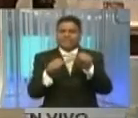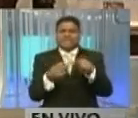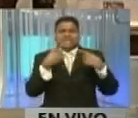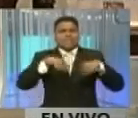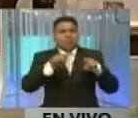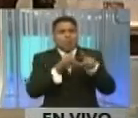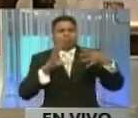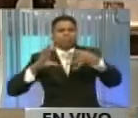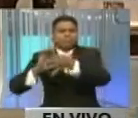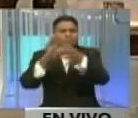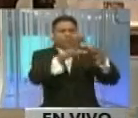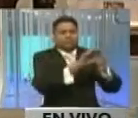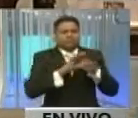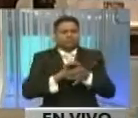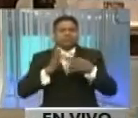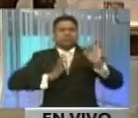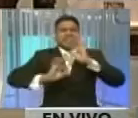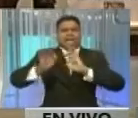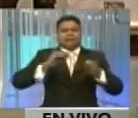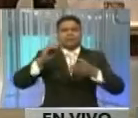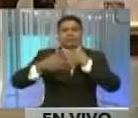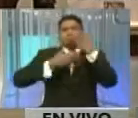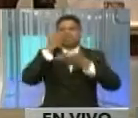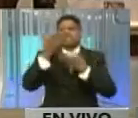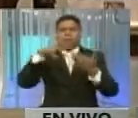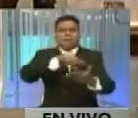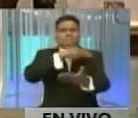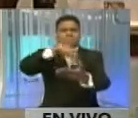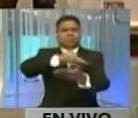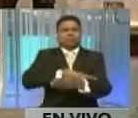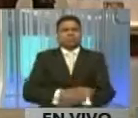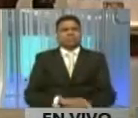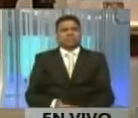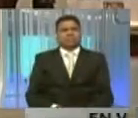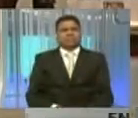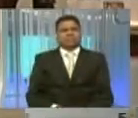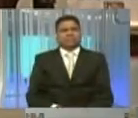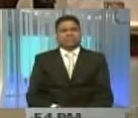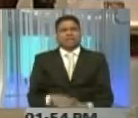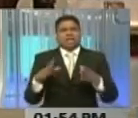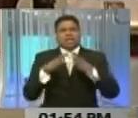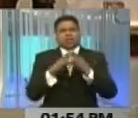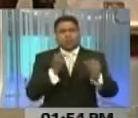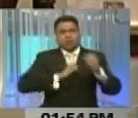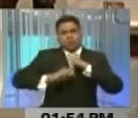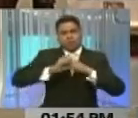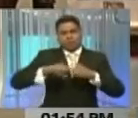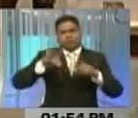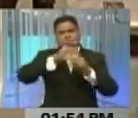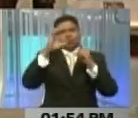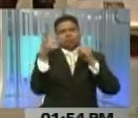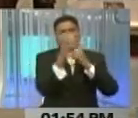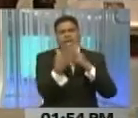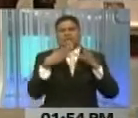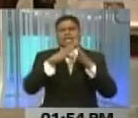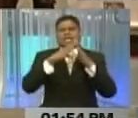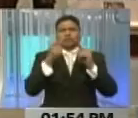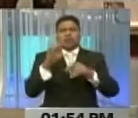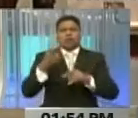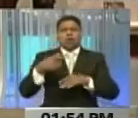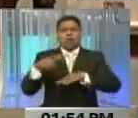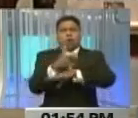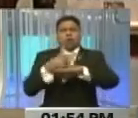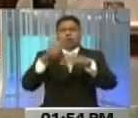las artes escénicas y musicales. Construir una gran red con los movimientos culturales y con los gobernadores y